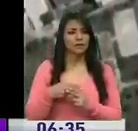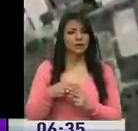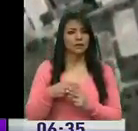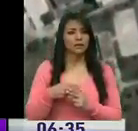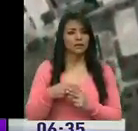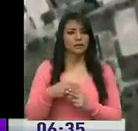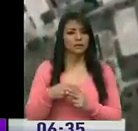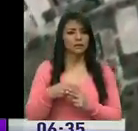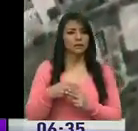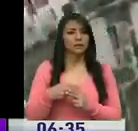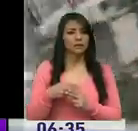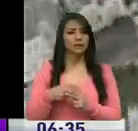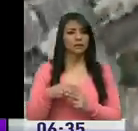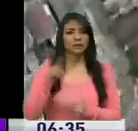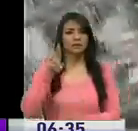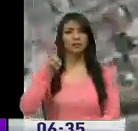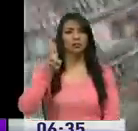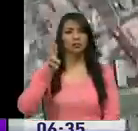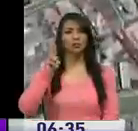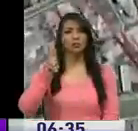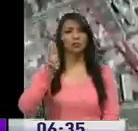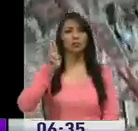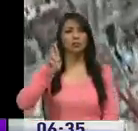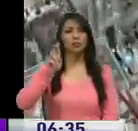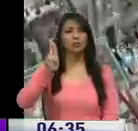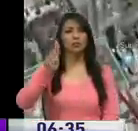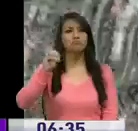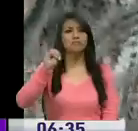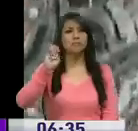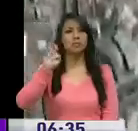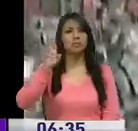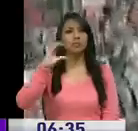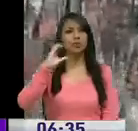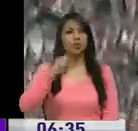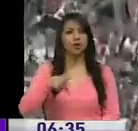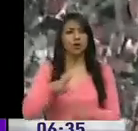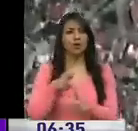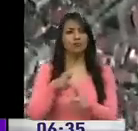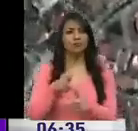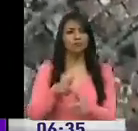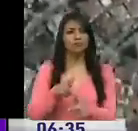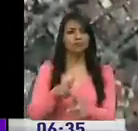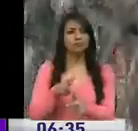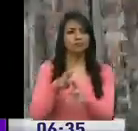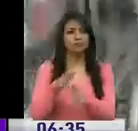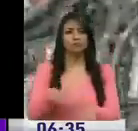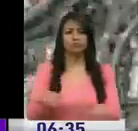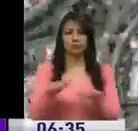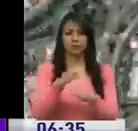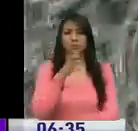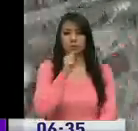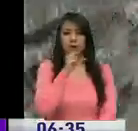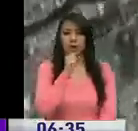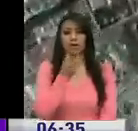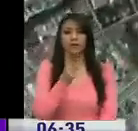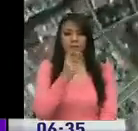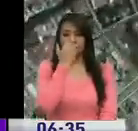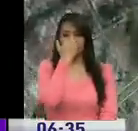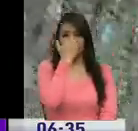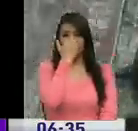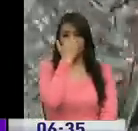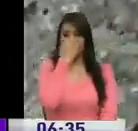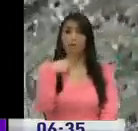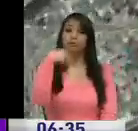eh rumi burco Hay mucho tráfico miren toda esta zona está anaranjada y está roja esto es en el